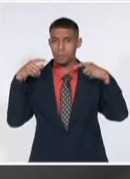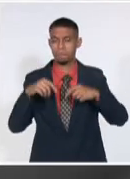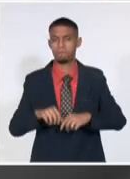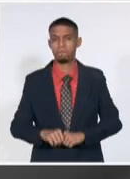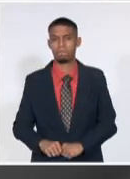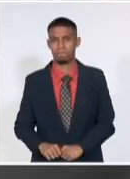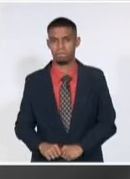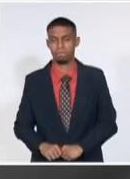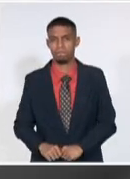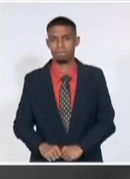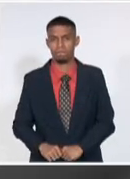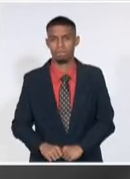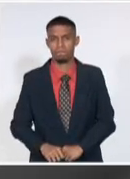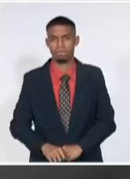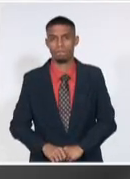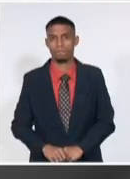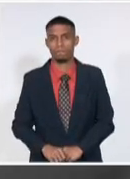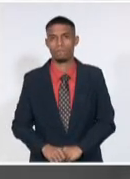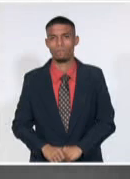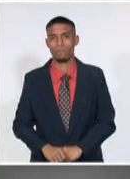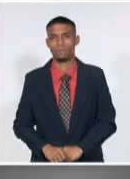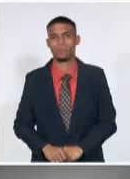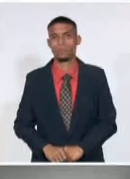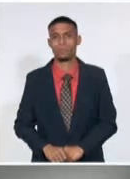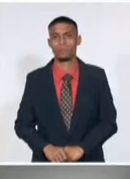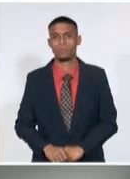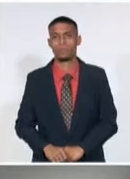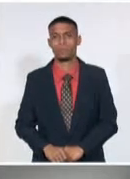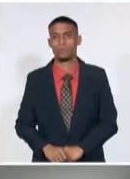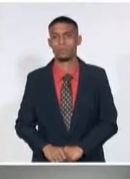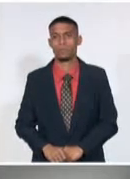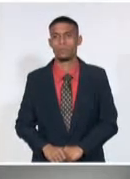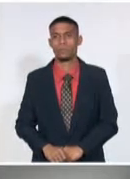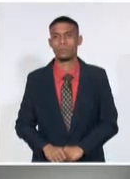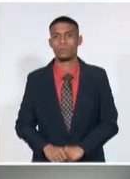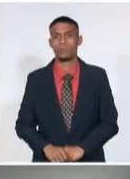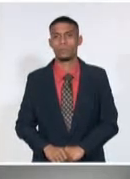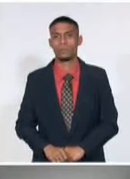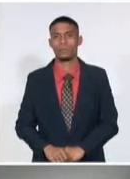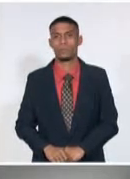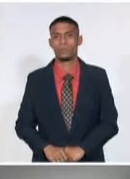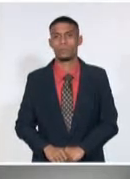Indira Román y Aniela Dumas, Canal Cubano de Noticias. ¿Cuánto costó el